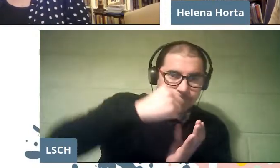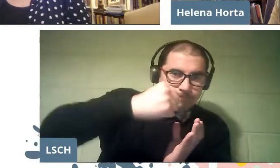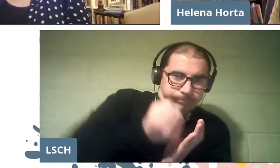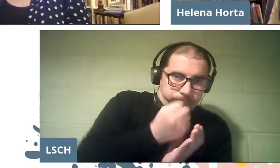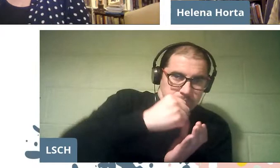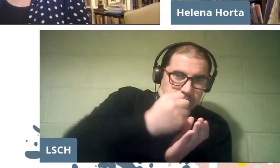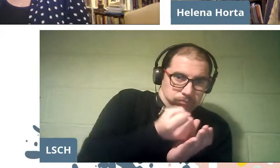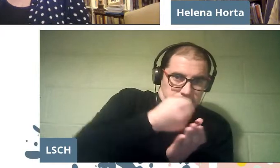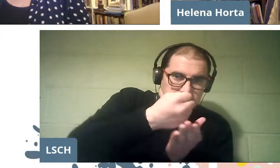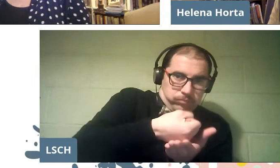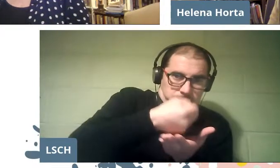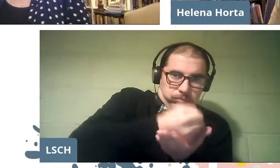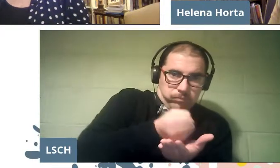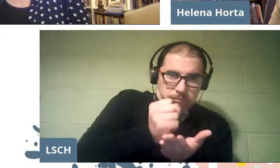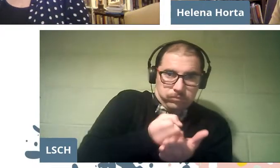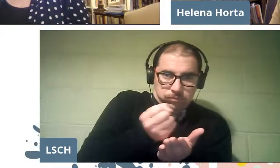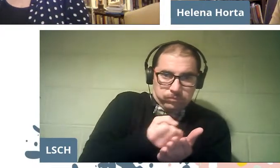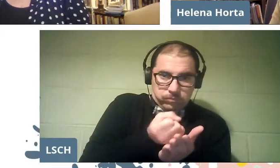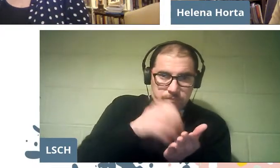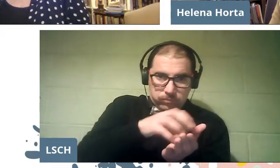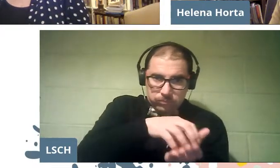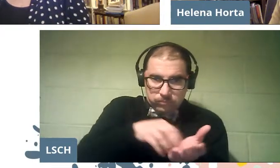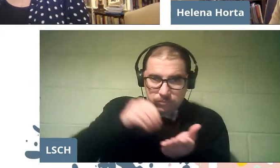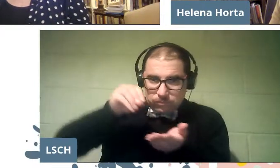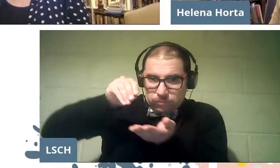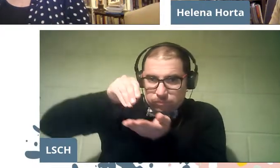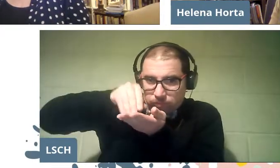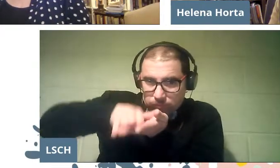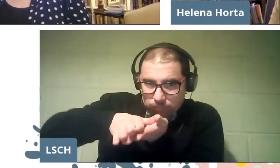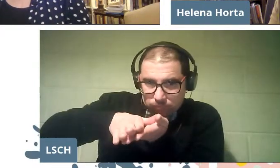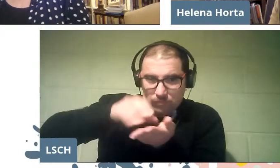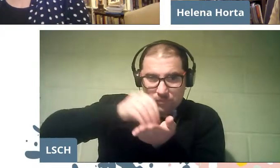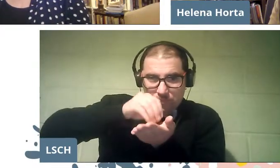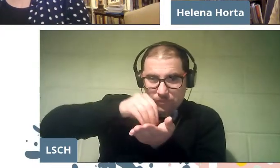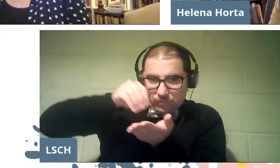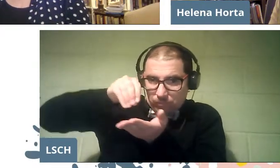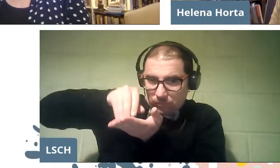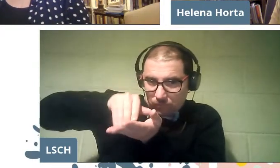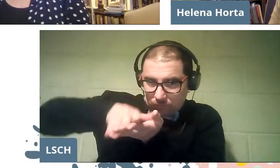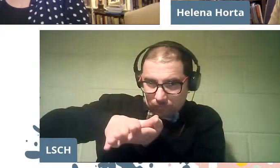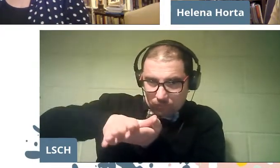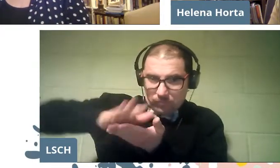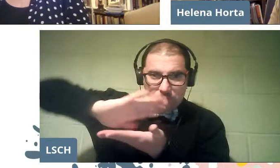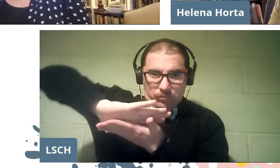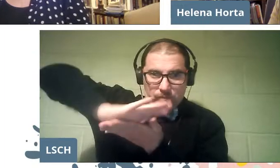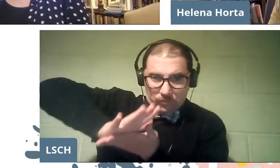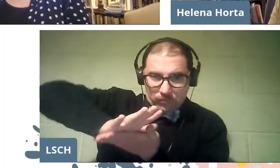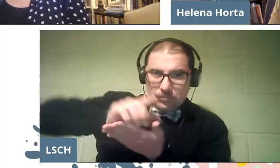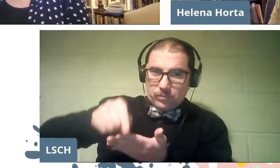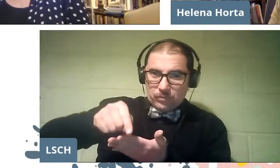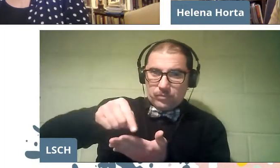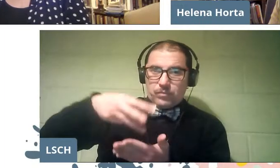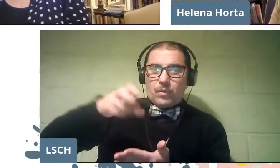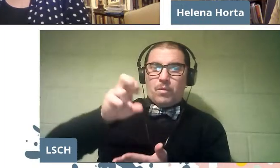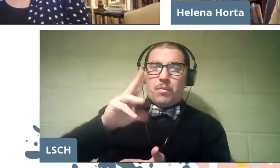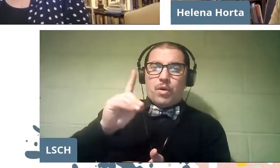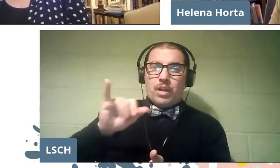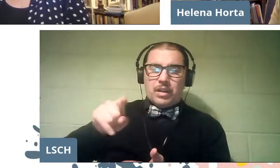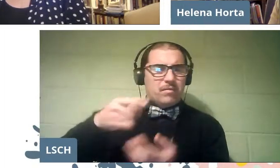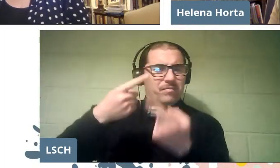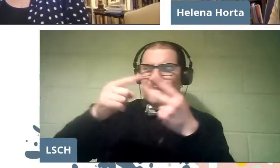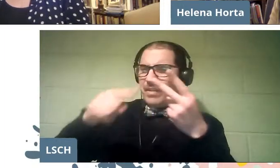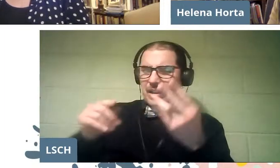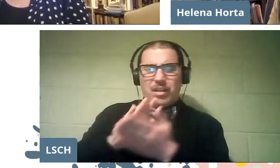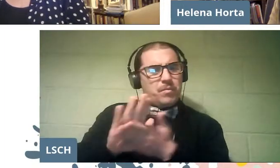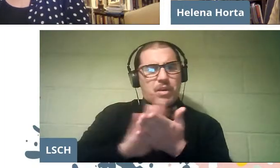el elemento que se usa para fijar el tinte en la fibra de camelido, también son de los más